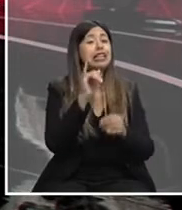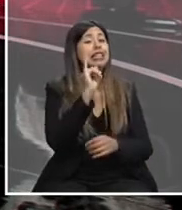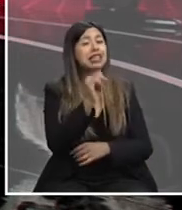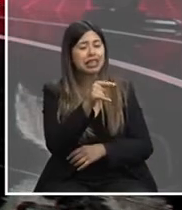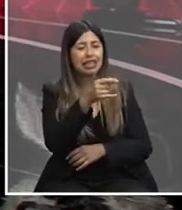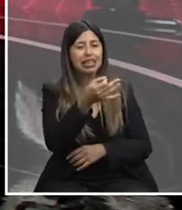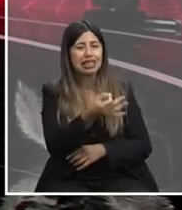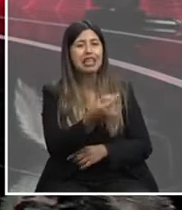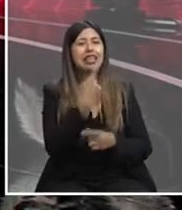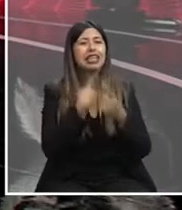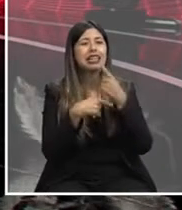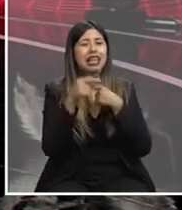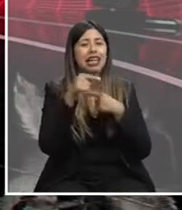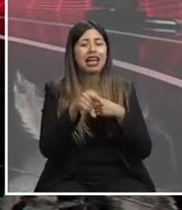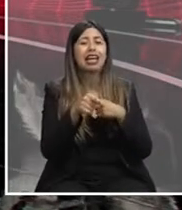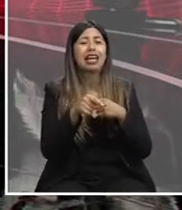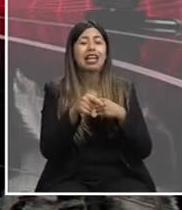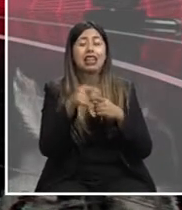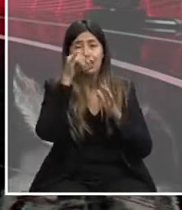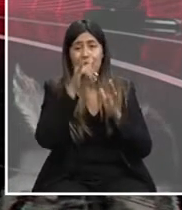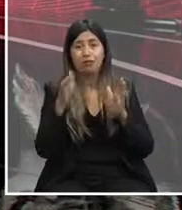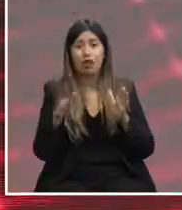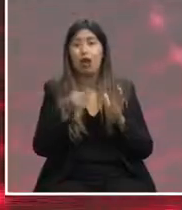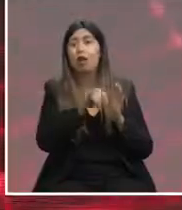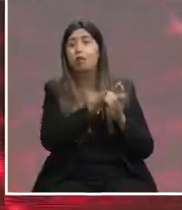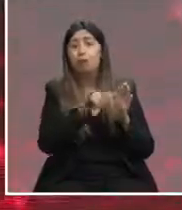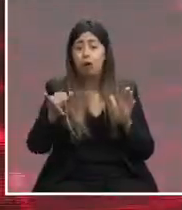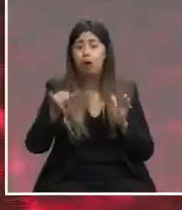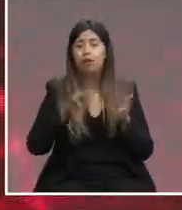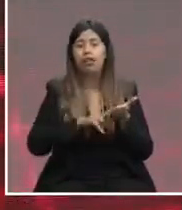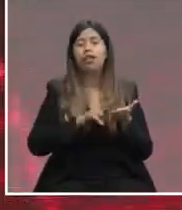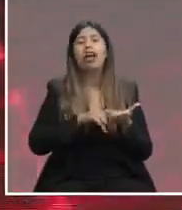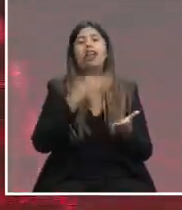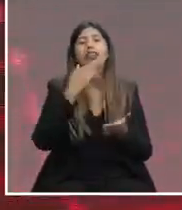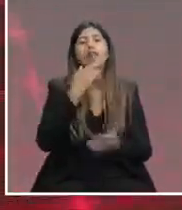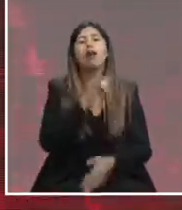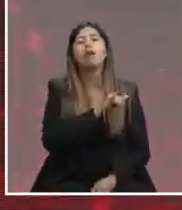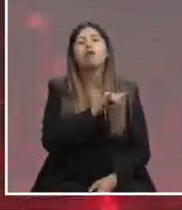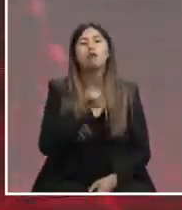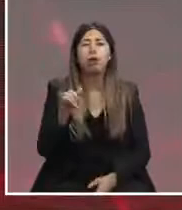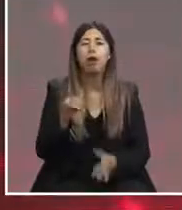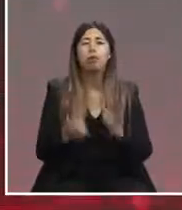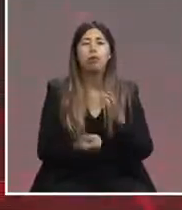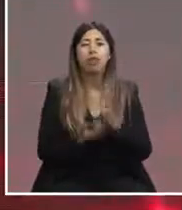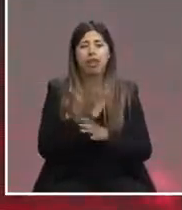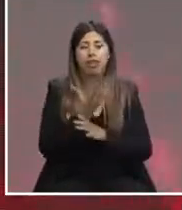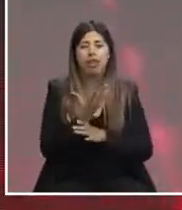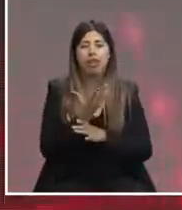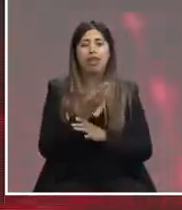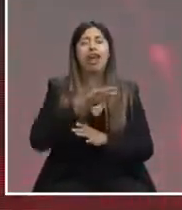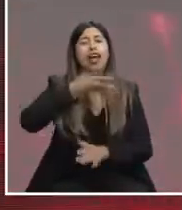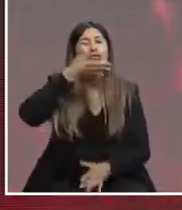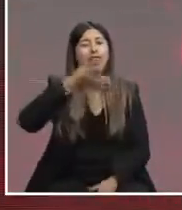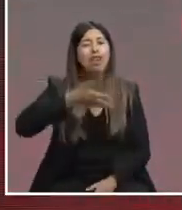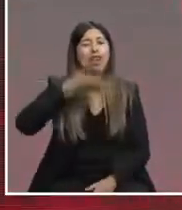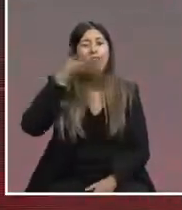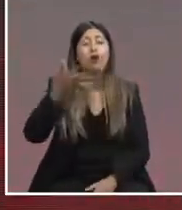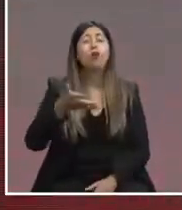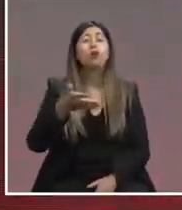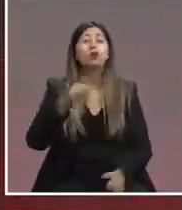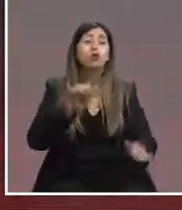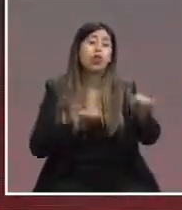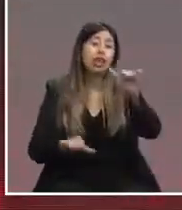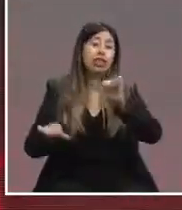de lo que podríamos llamar la época no solo de la posverdad, sino de la posmodernidad en general. Que el discurso, incluso el discurso científico, que es el discurso